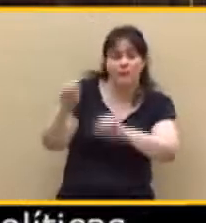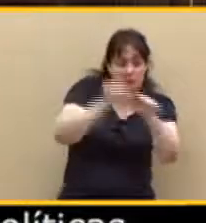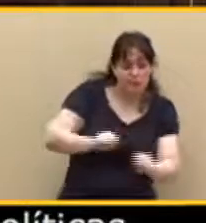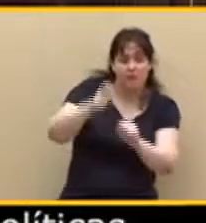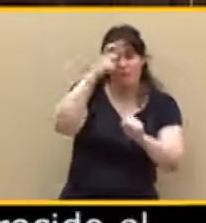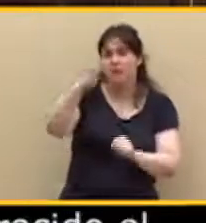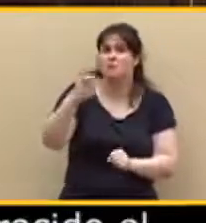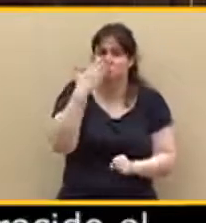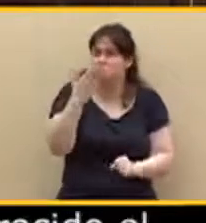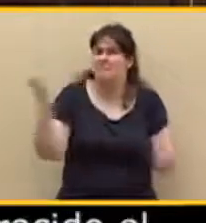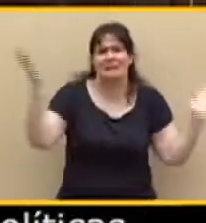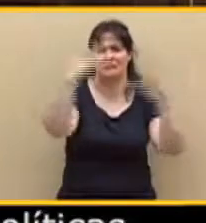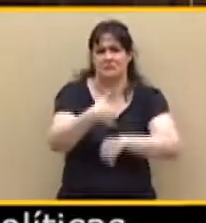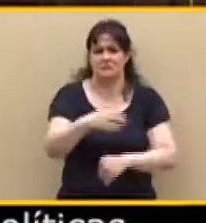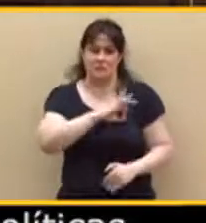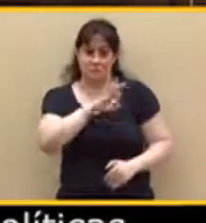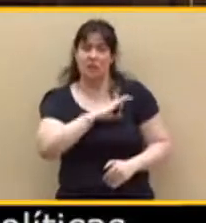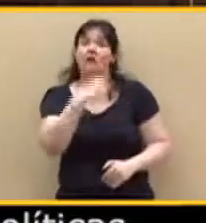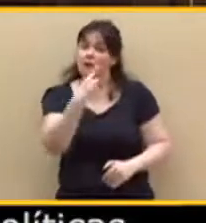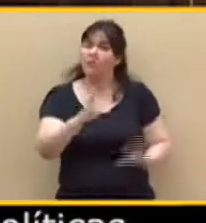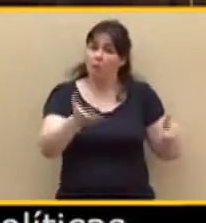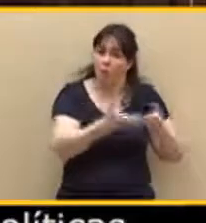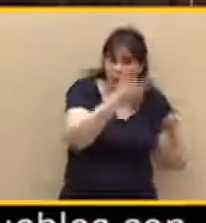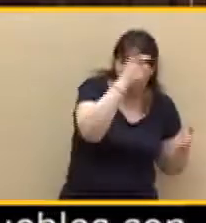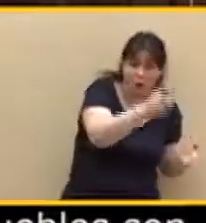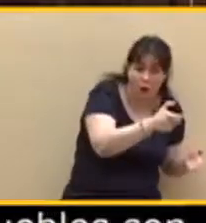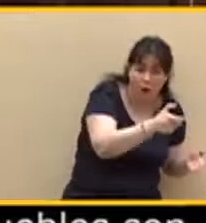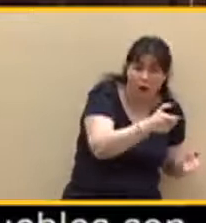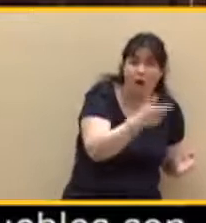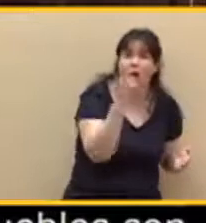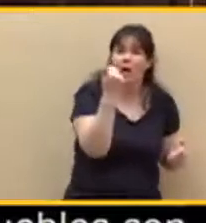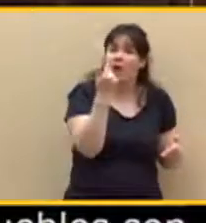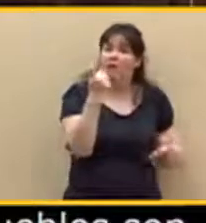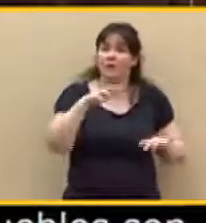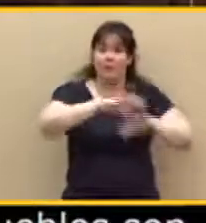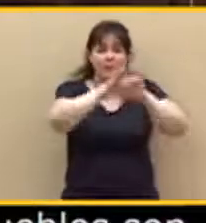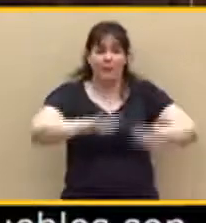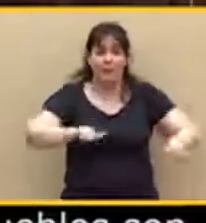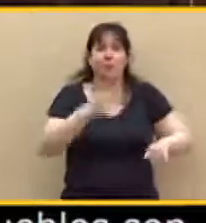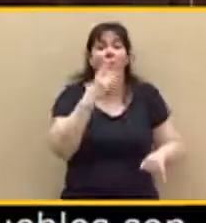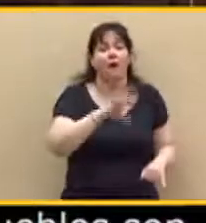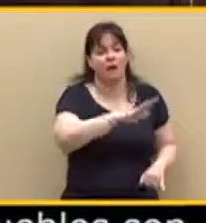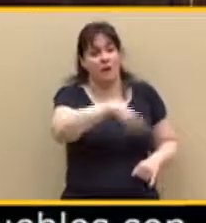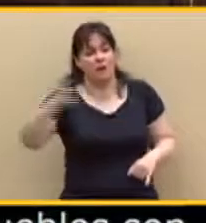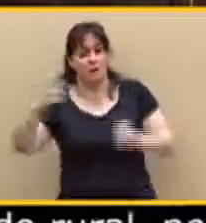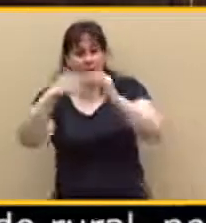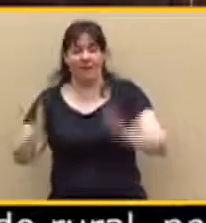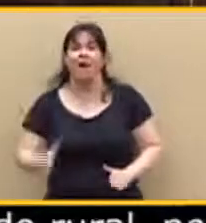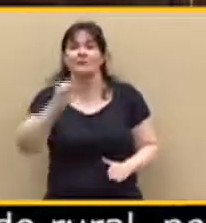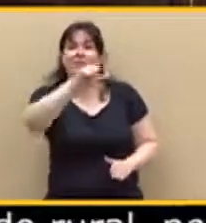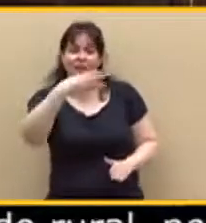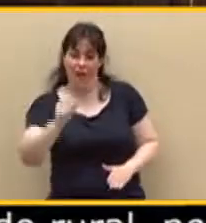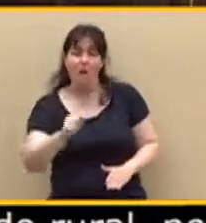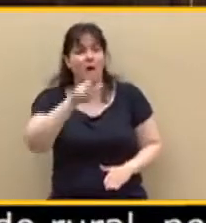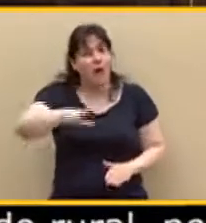inexistentes, señorías. Dicen que son un partido rural, pero cuando llega el dinero de la PAC va al bolsillo de la Casa de Alba, no al de los jornaleros, no al de los campesinos, al